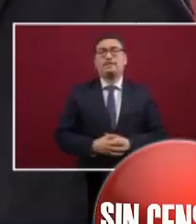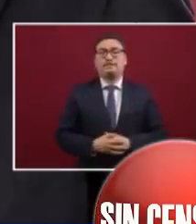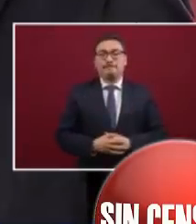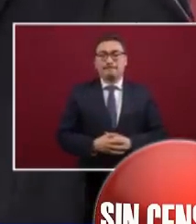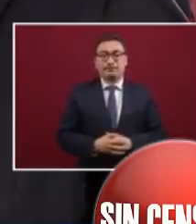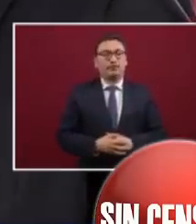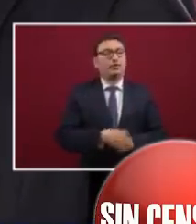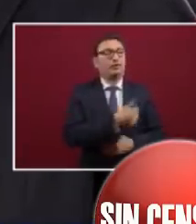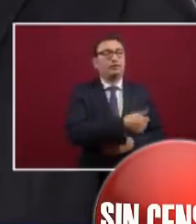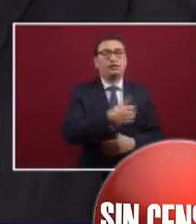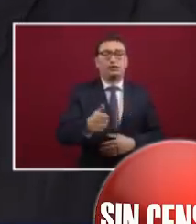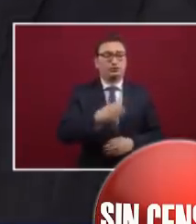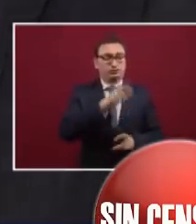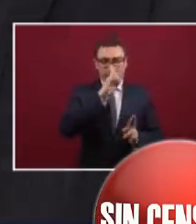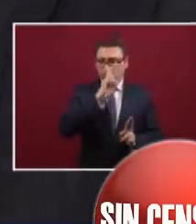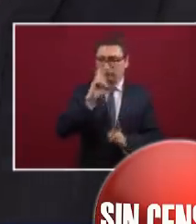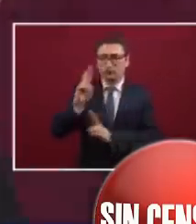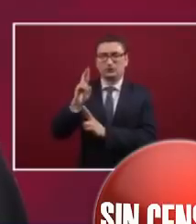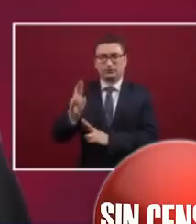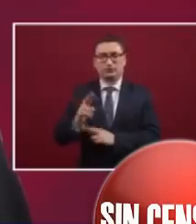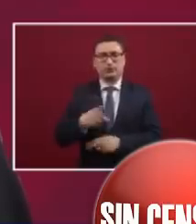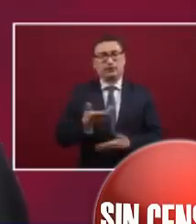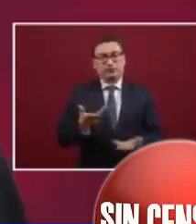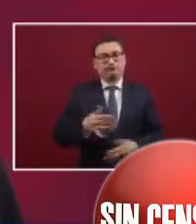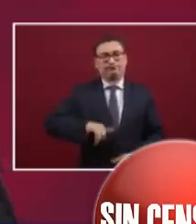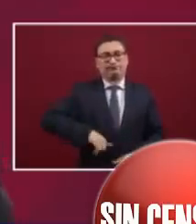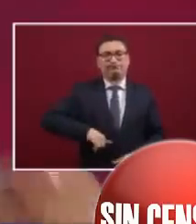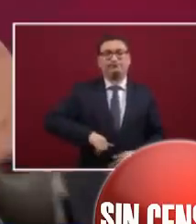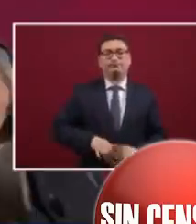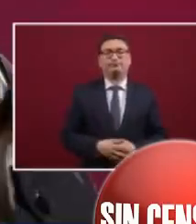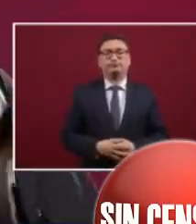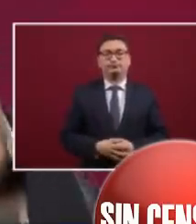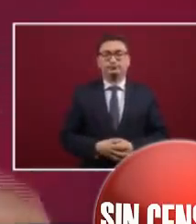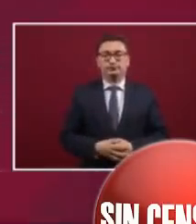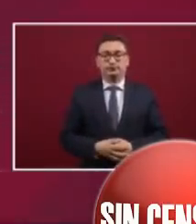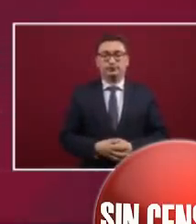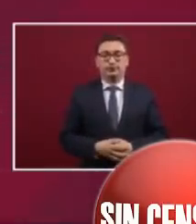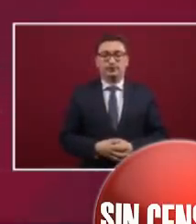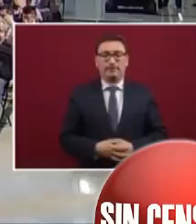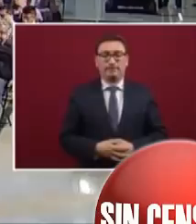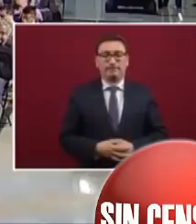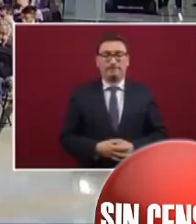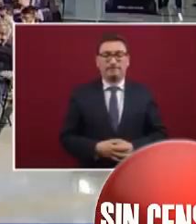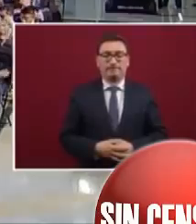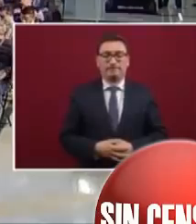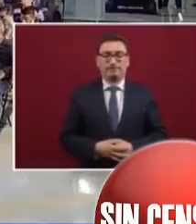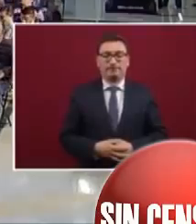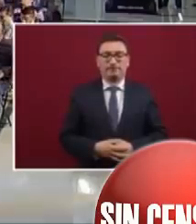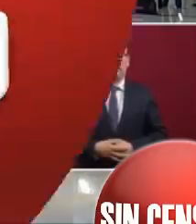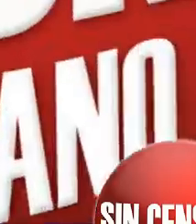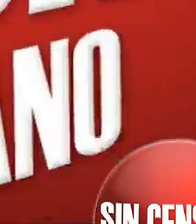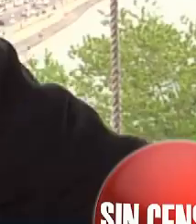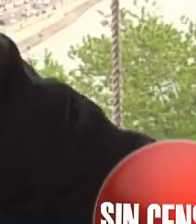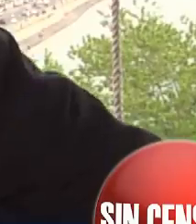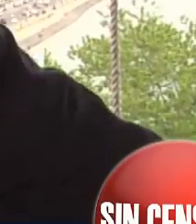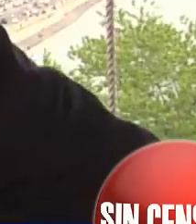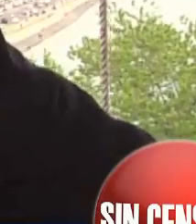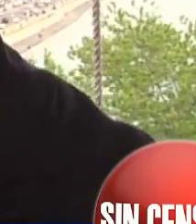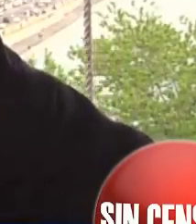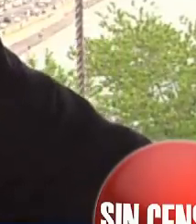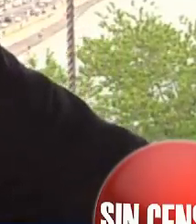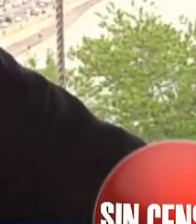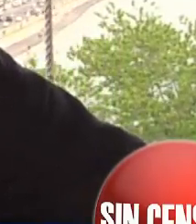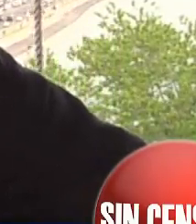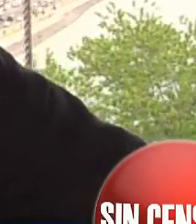con respeto, pero es interesante. Bueno, pues ahí está la respuesta